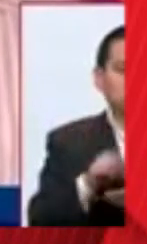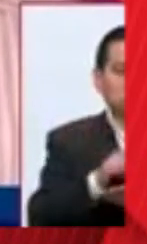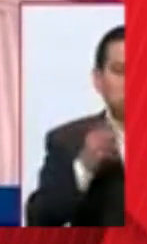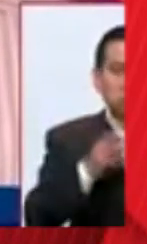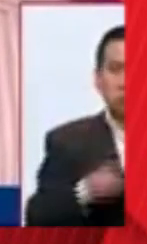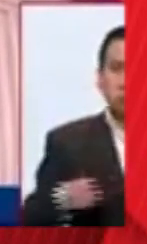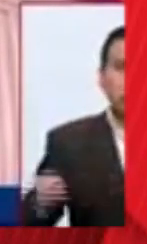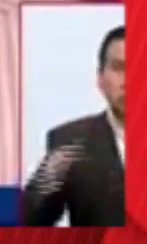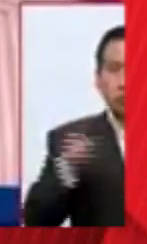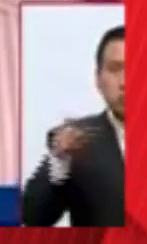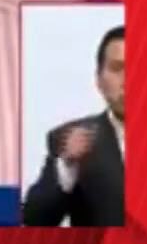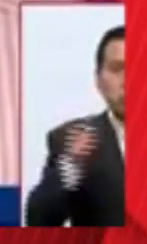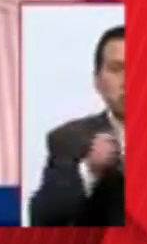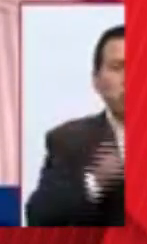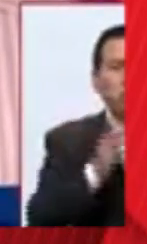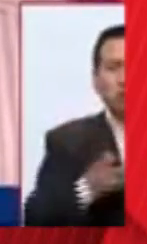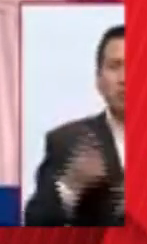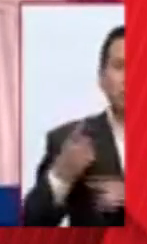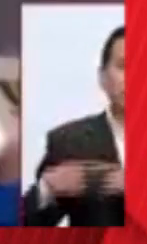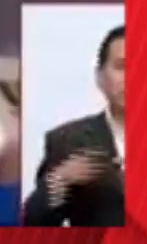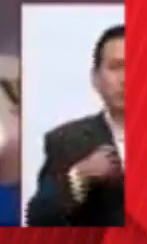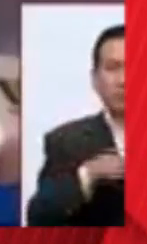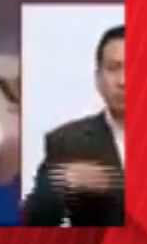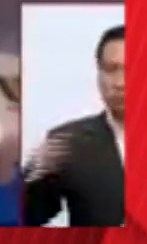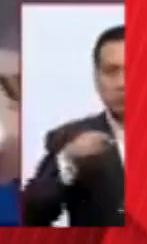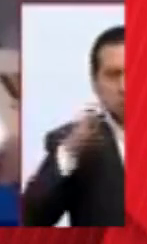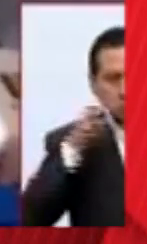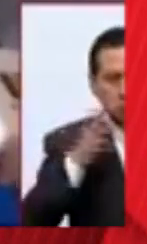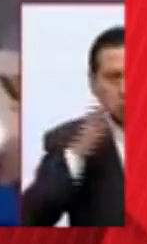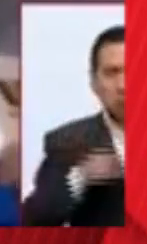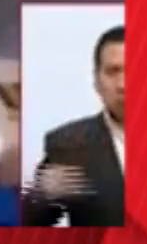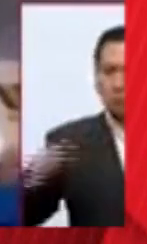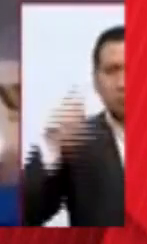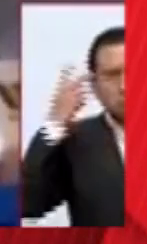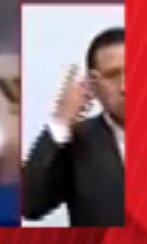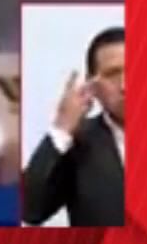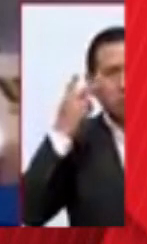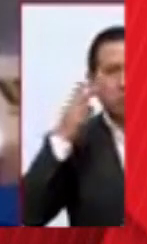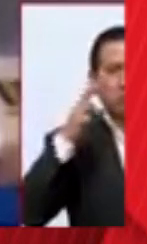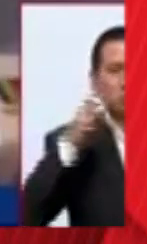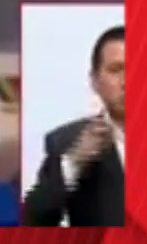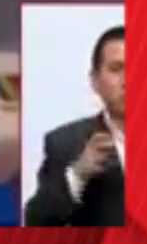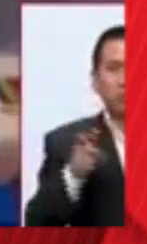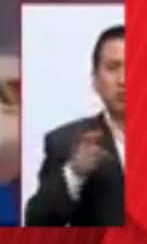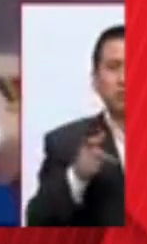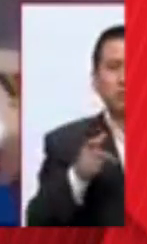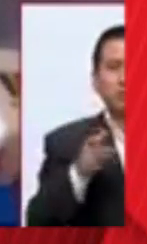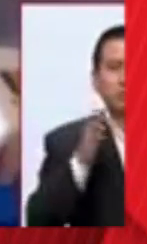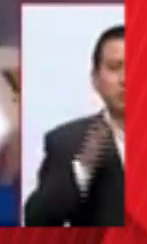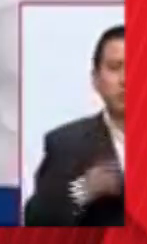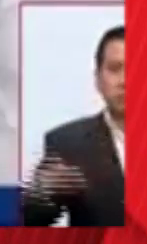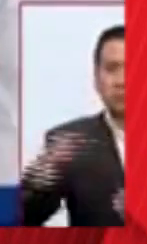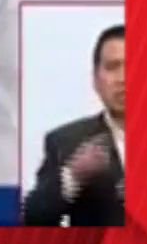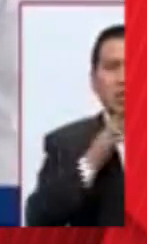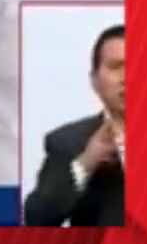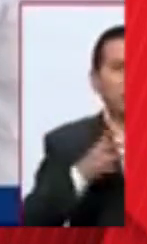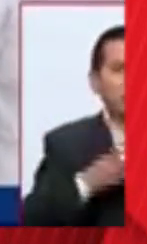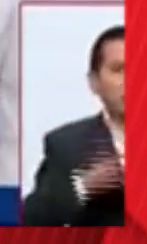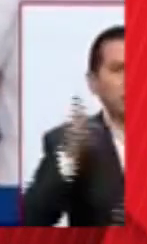Escritores, juristas, analistas, politólogos, que digan la verdad,